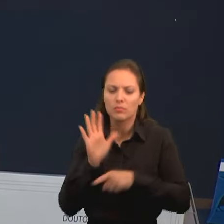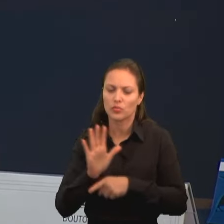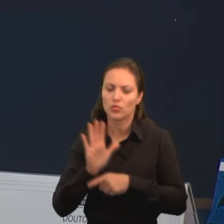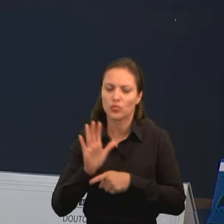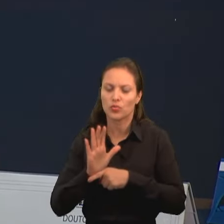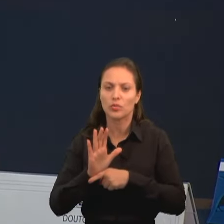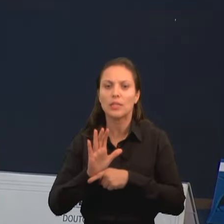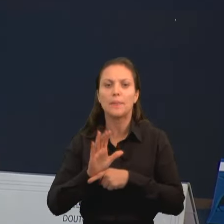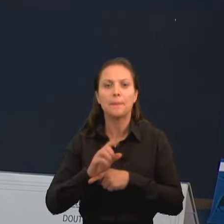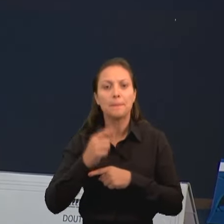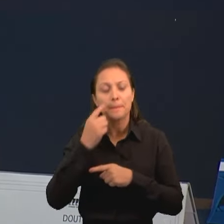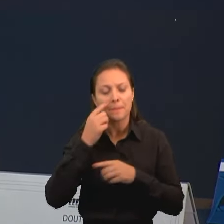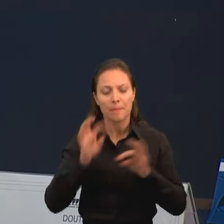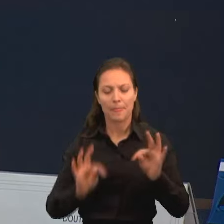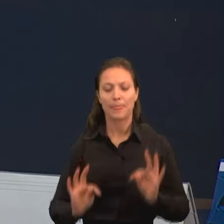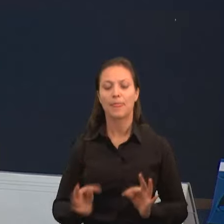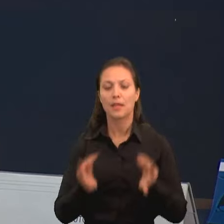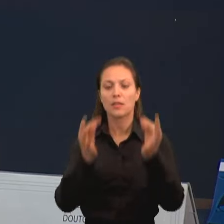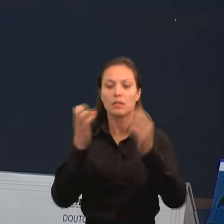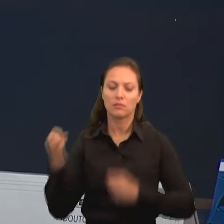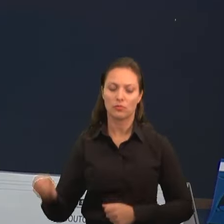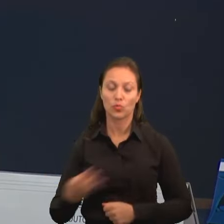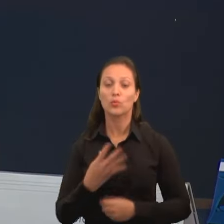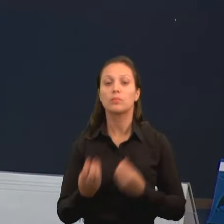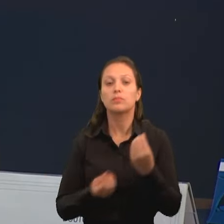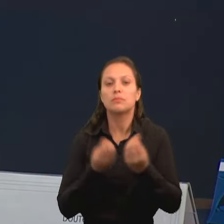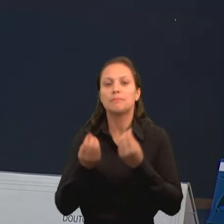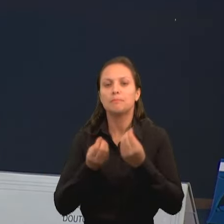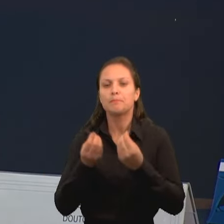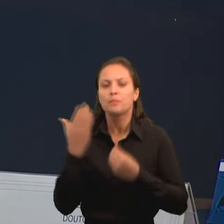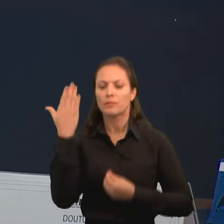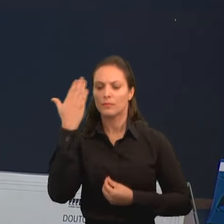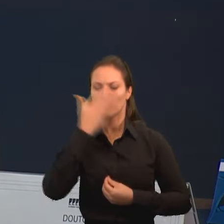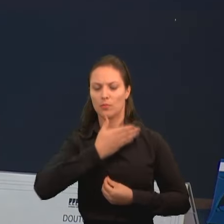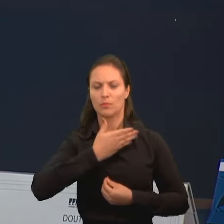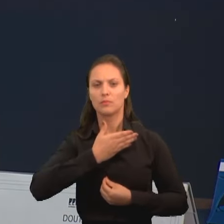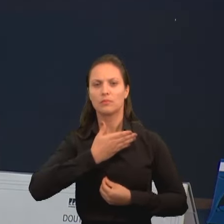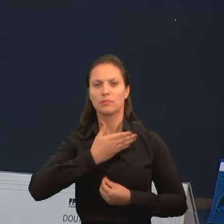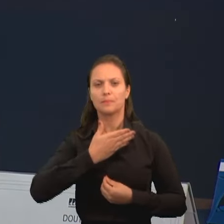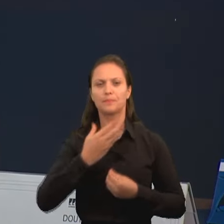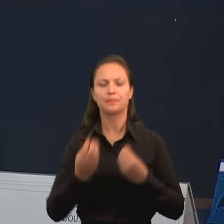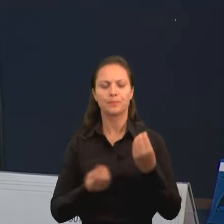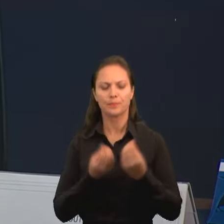un proyecto de integridad física frente a las nuevas tecnologías y de la existencia